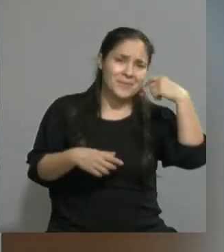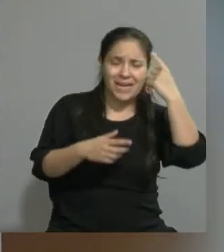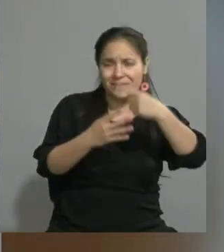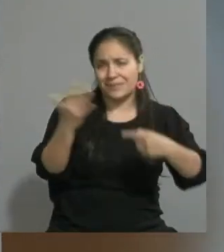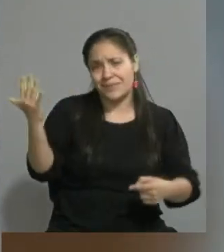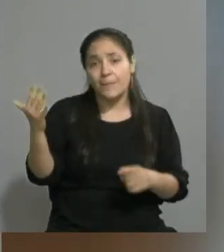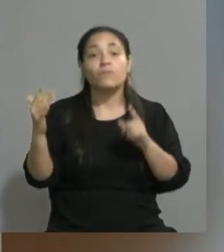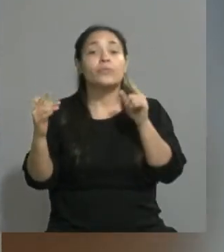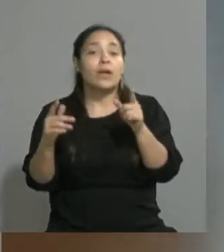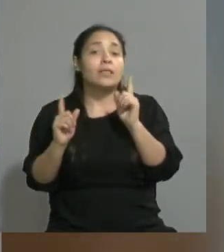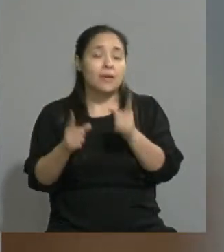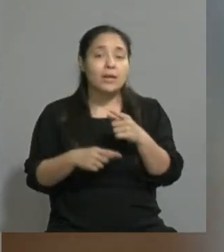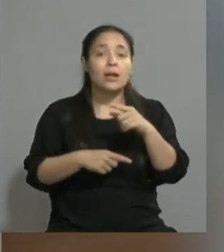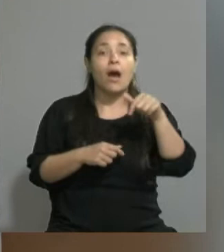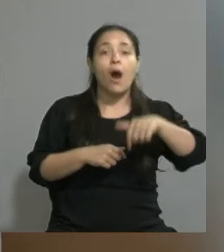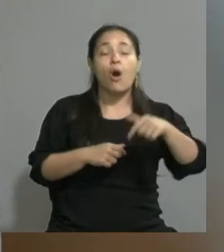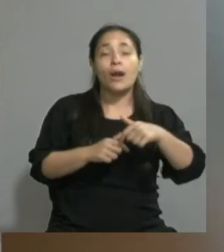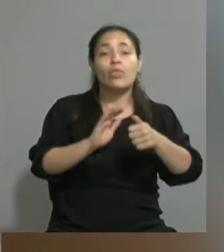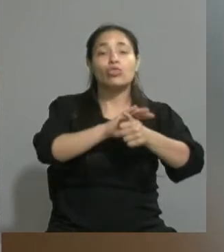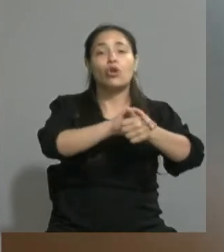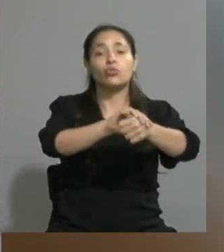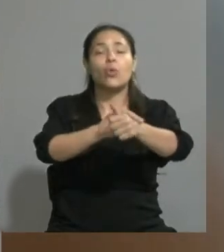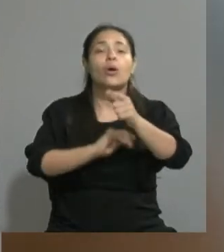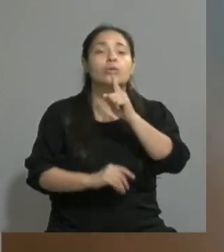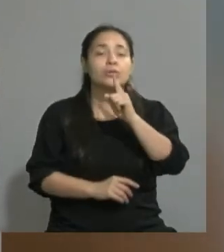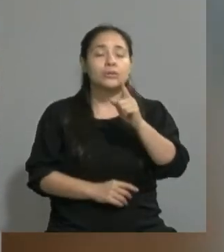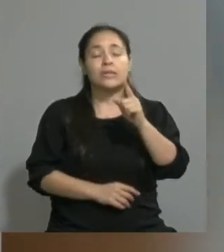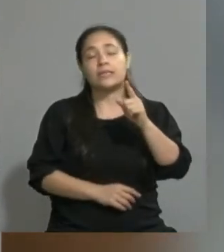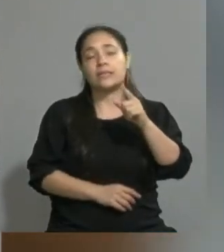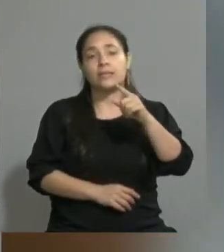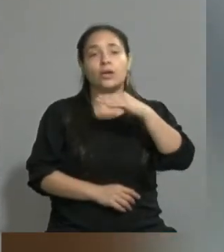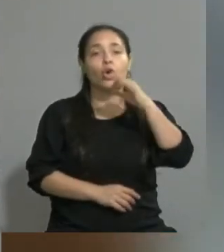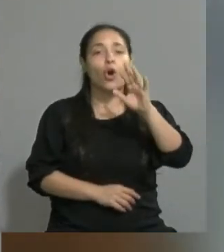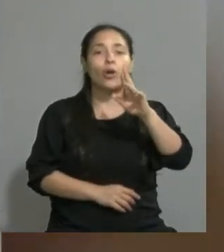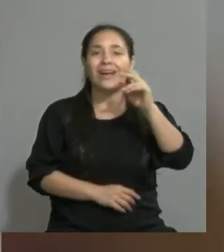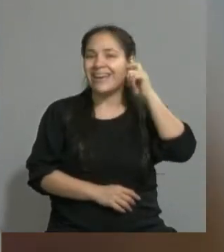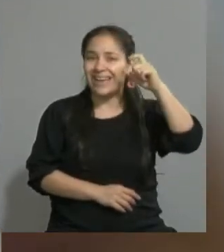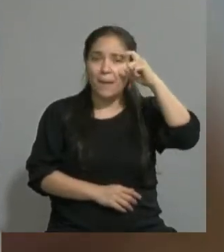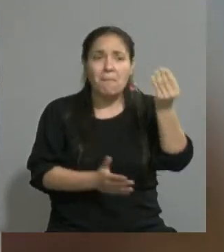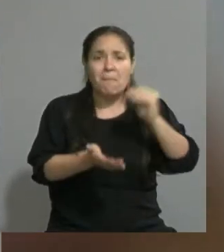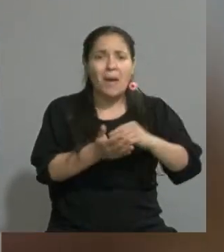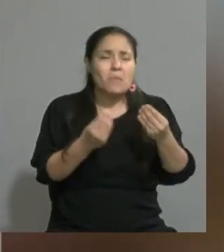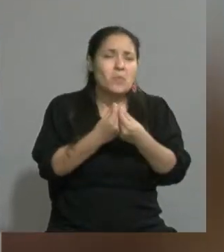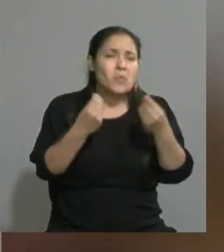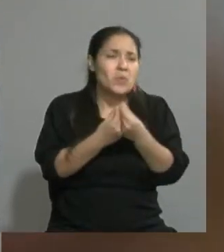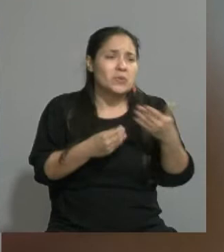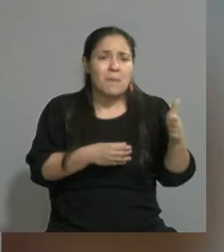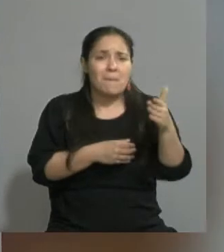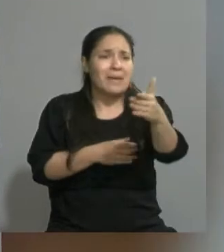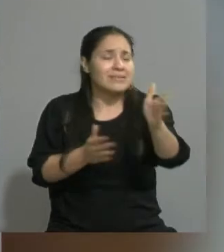estamos en el medio con el tortugo Jorge, por decir el tortugo, pero hay miles de peces ahí encerrados en el ex